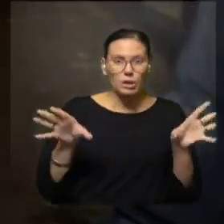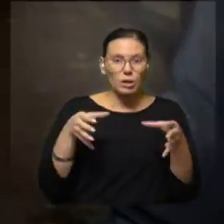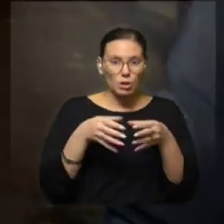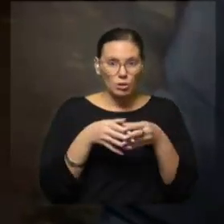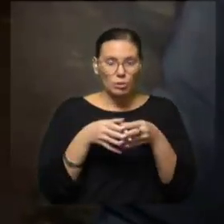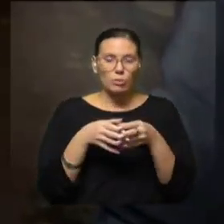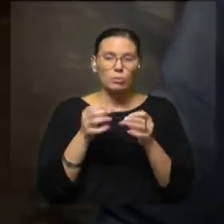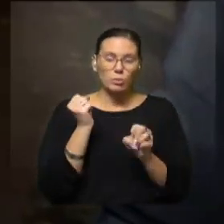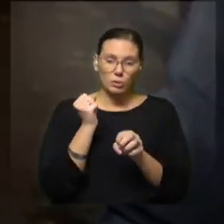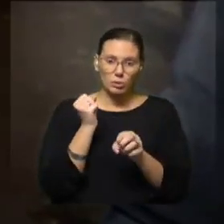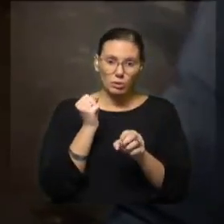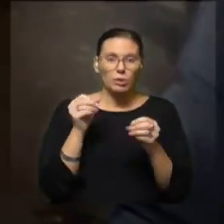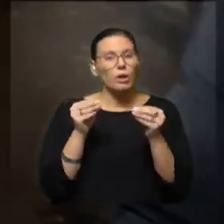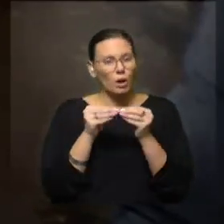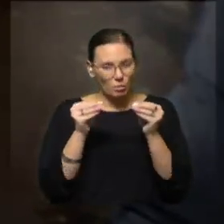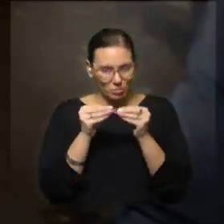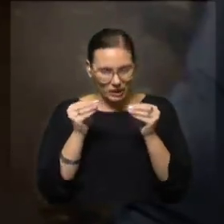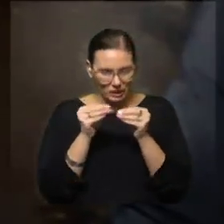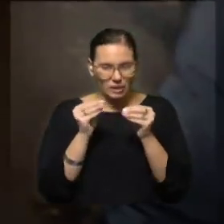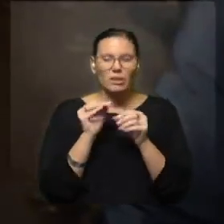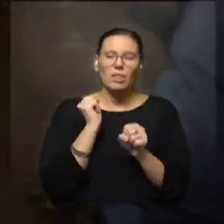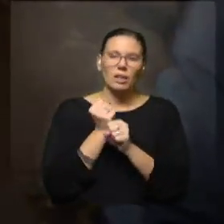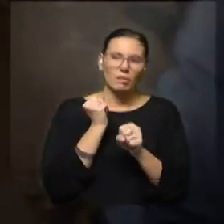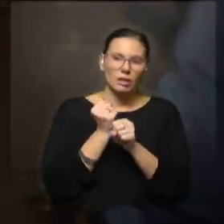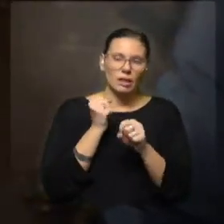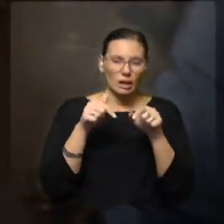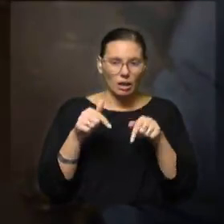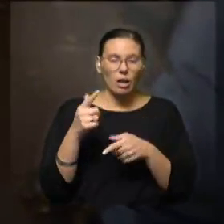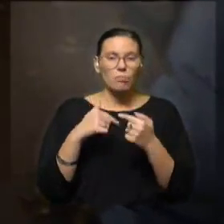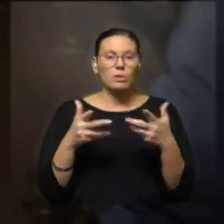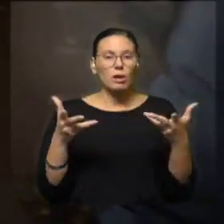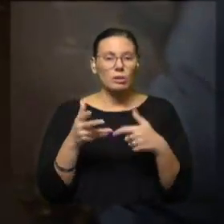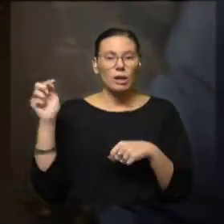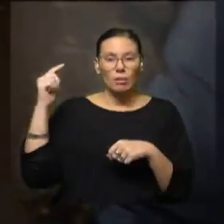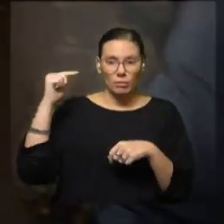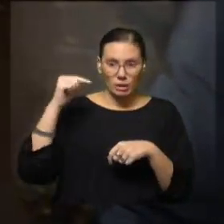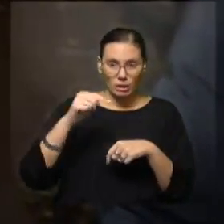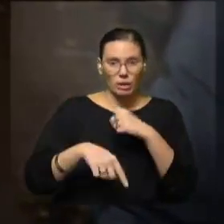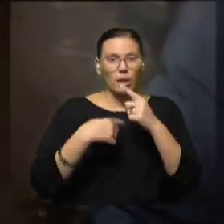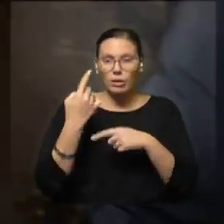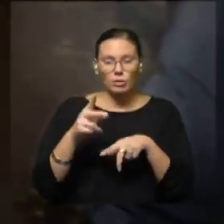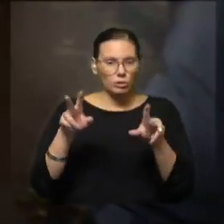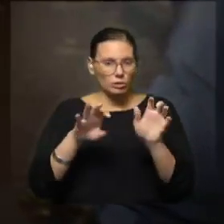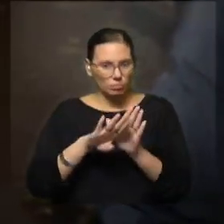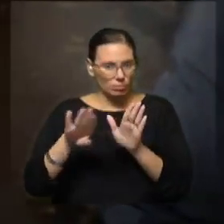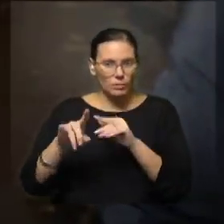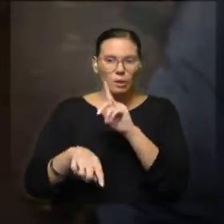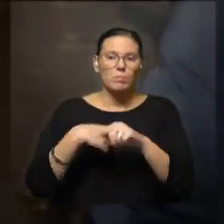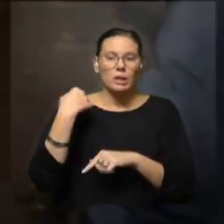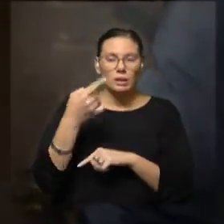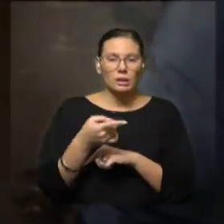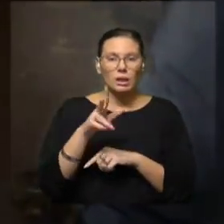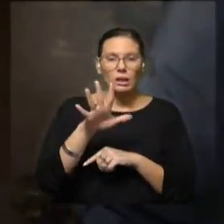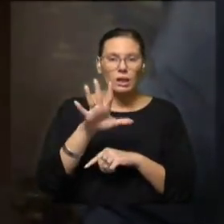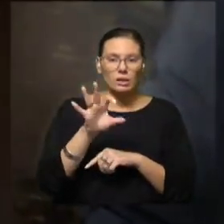en el estudio, a todos los compañeros ahí en el estudio. Pero bueno, ahora me vine en otro marco. Mañana se